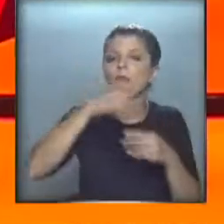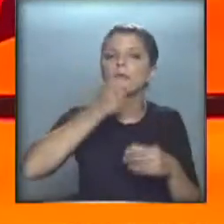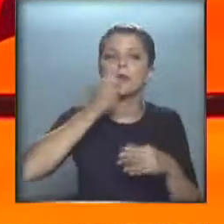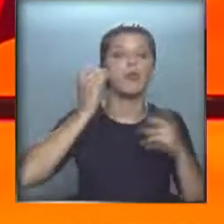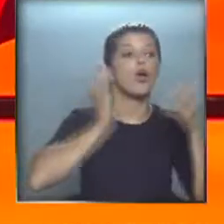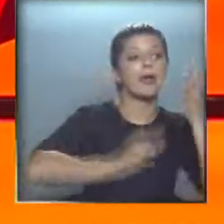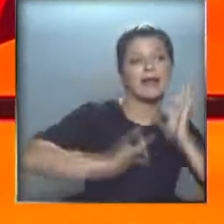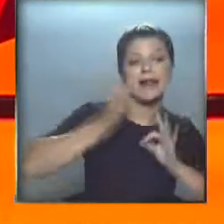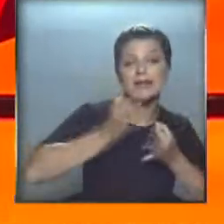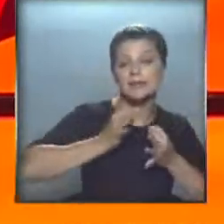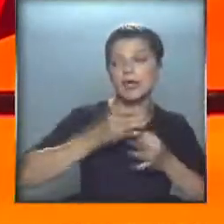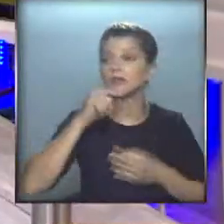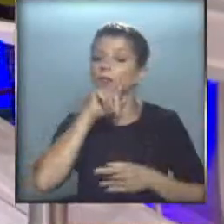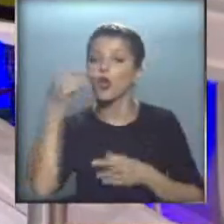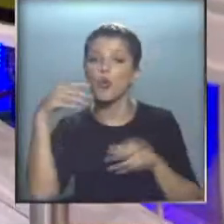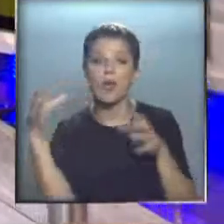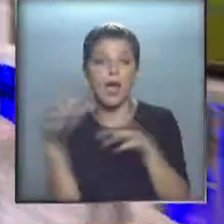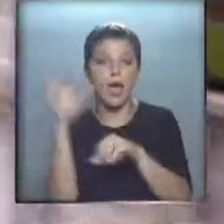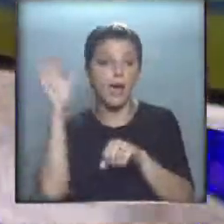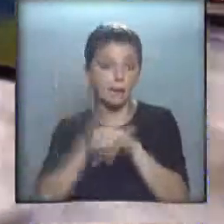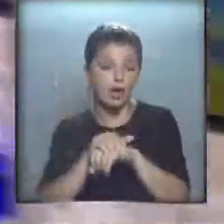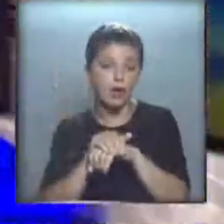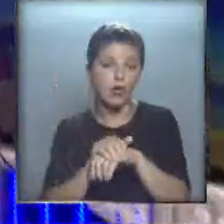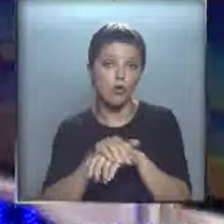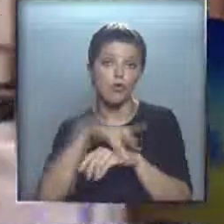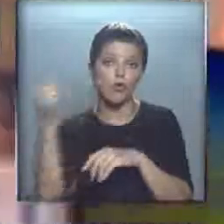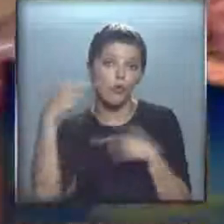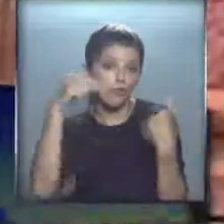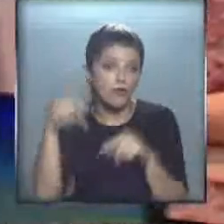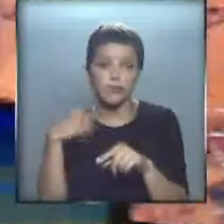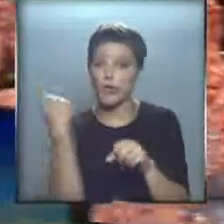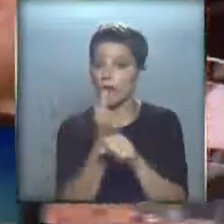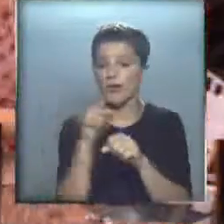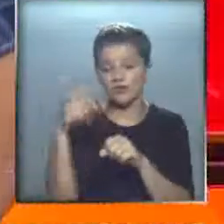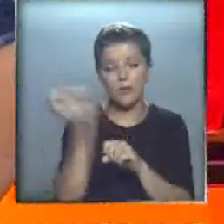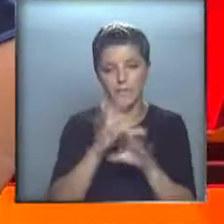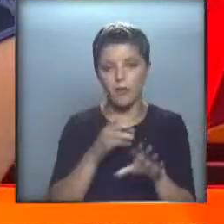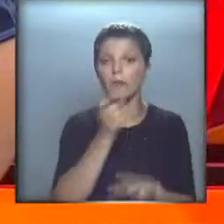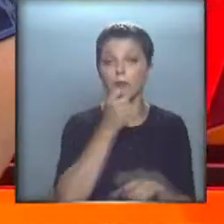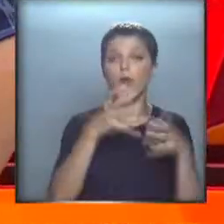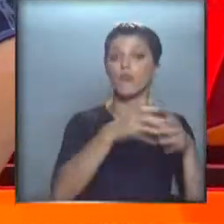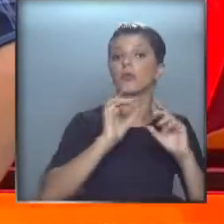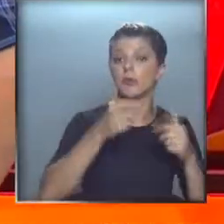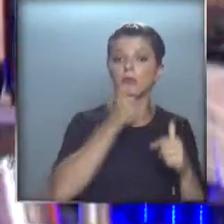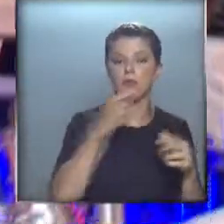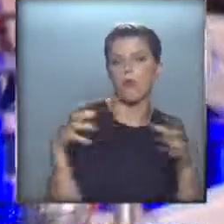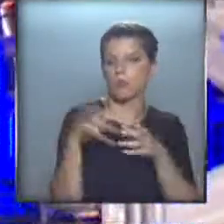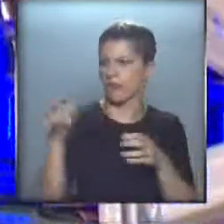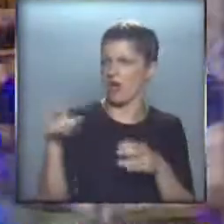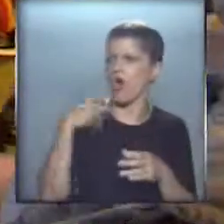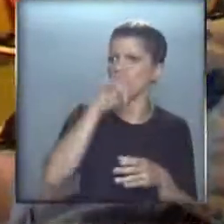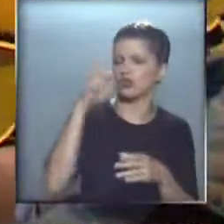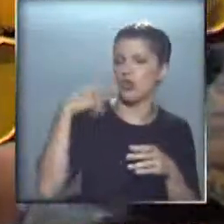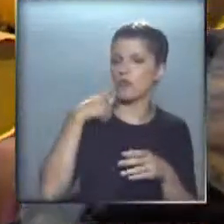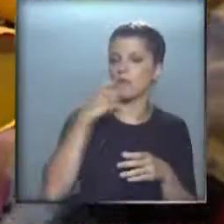puedas juntar, no puedas tener un amigo. Y en el fútbol pasa eso, ¿no, muchachos? Sí. También, o sea, hay gente que no se junta porque es de tal cuadro. A ver,